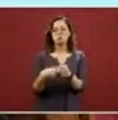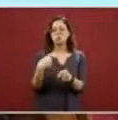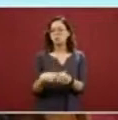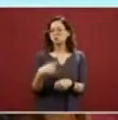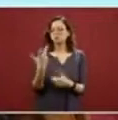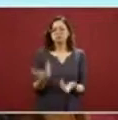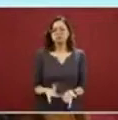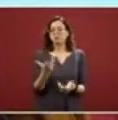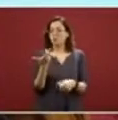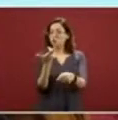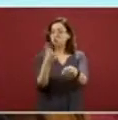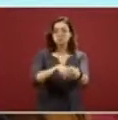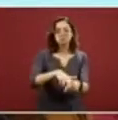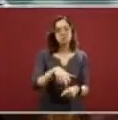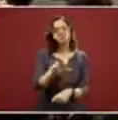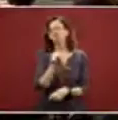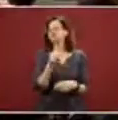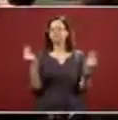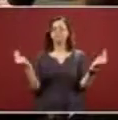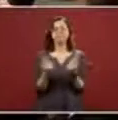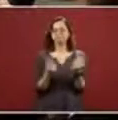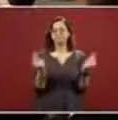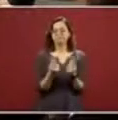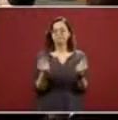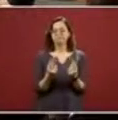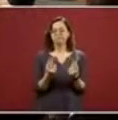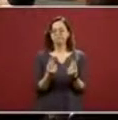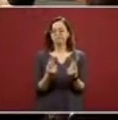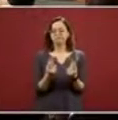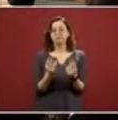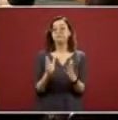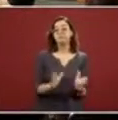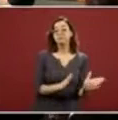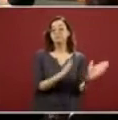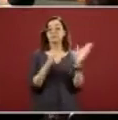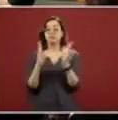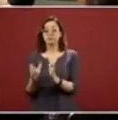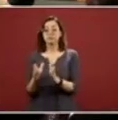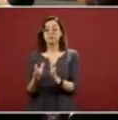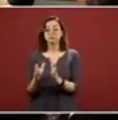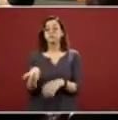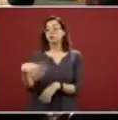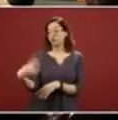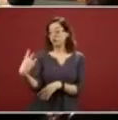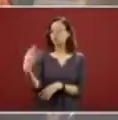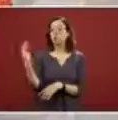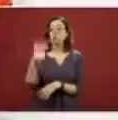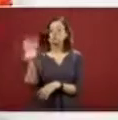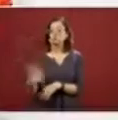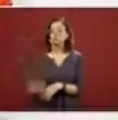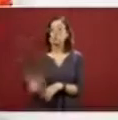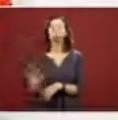ambulatorio, es decir, no requirió de hospitalización. La diferencia, que sería lógicamente el 14%,